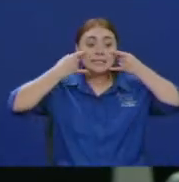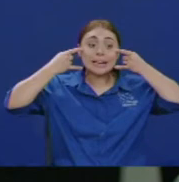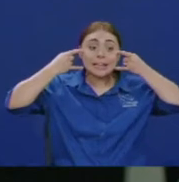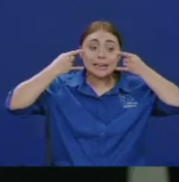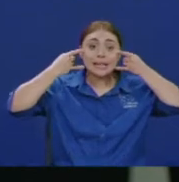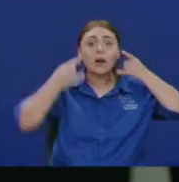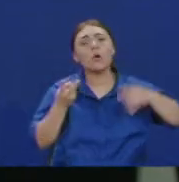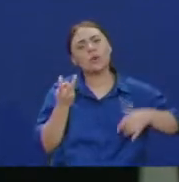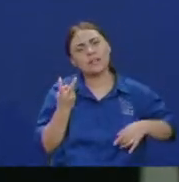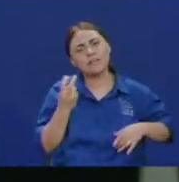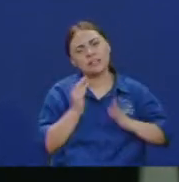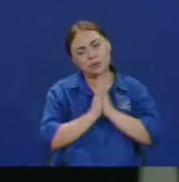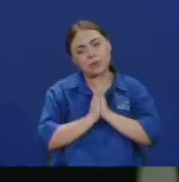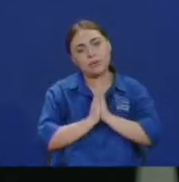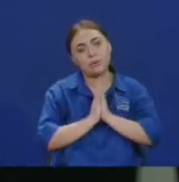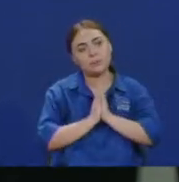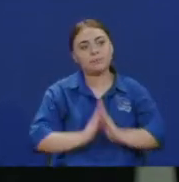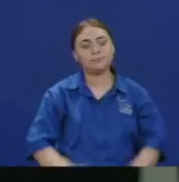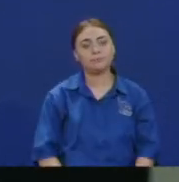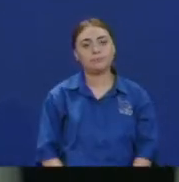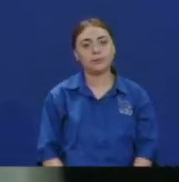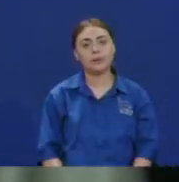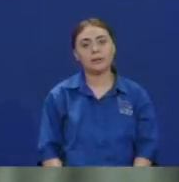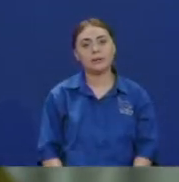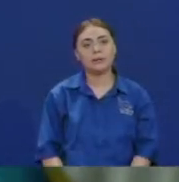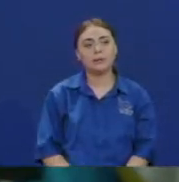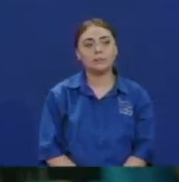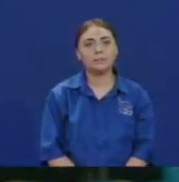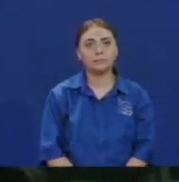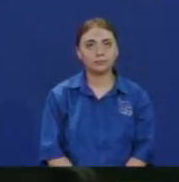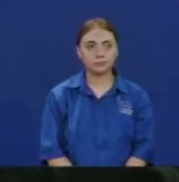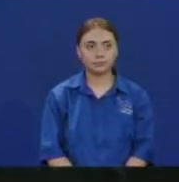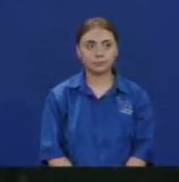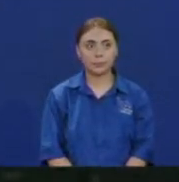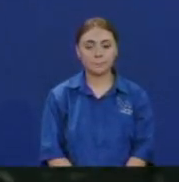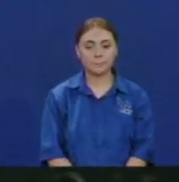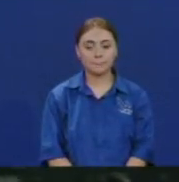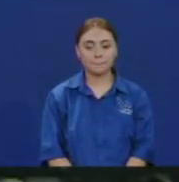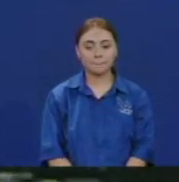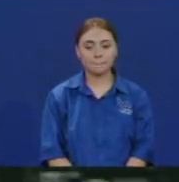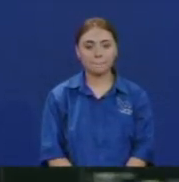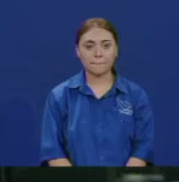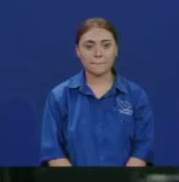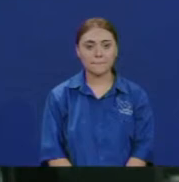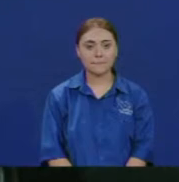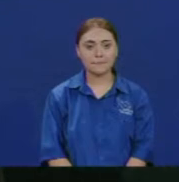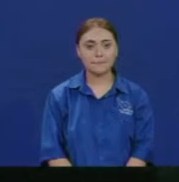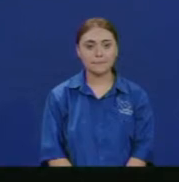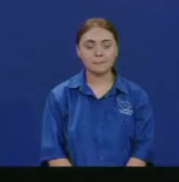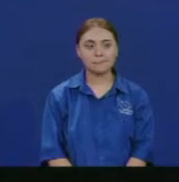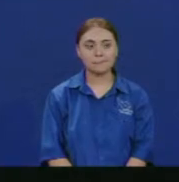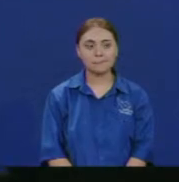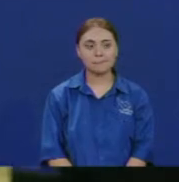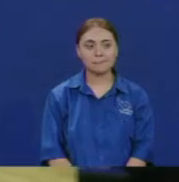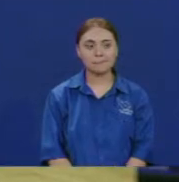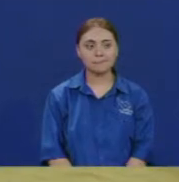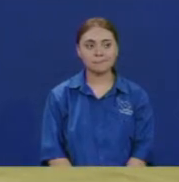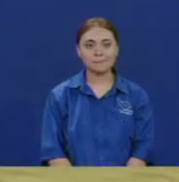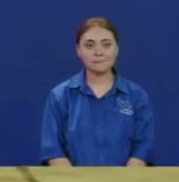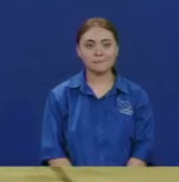no lo tienen como obligación el Ministerio de Salud, pero sí lo está recomendando. Bueno, pero eso es otra cosa, que valga el anuncio.